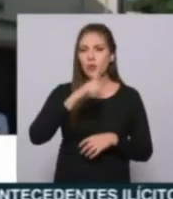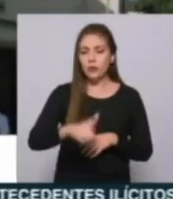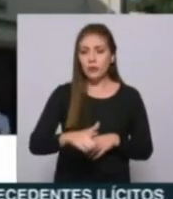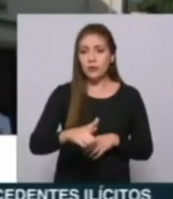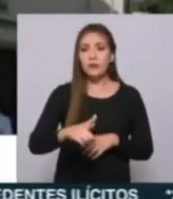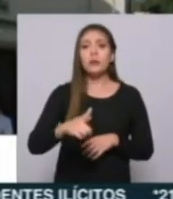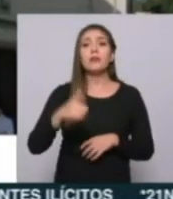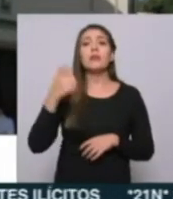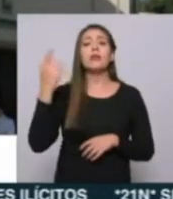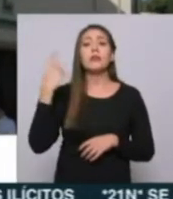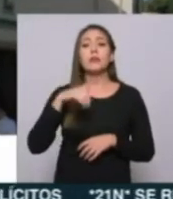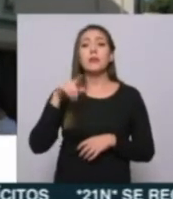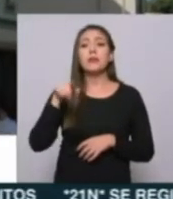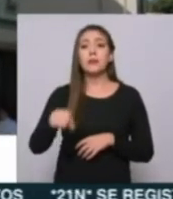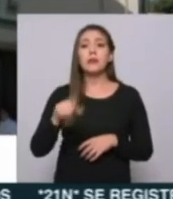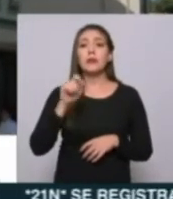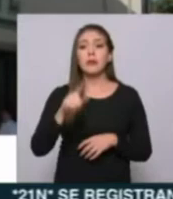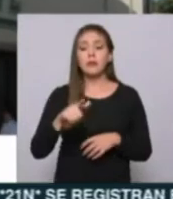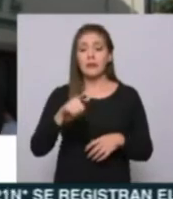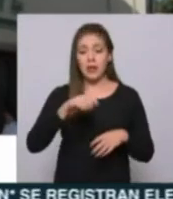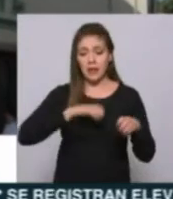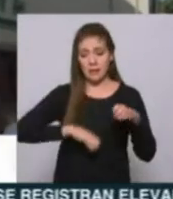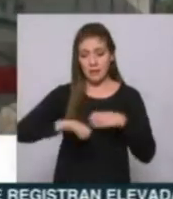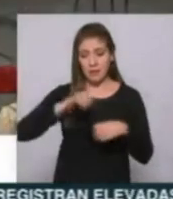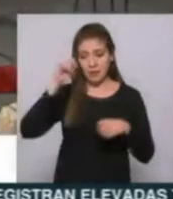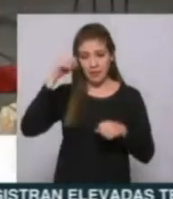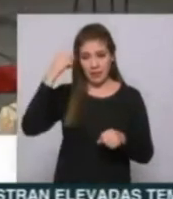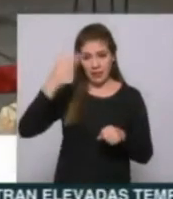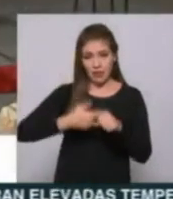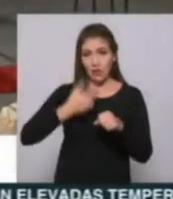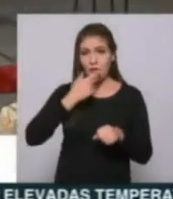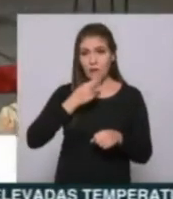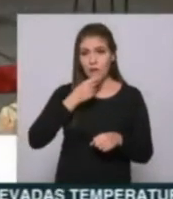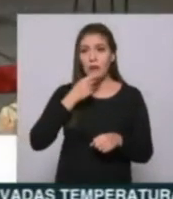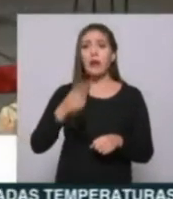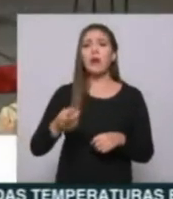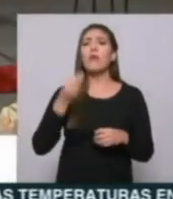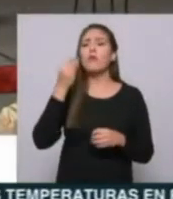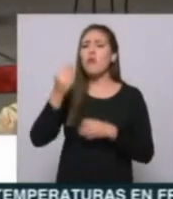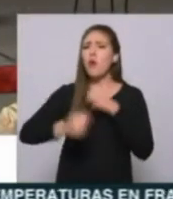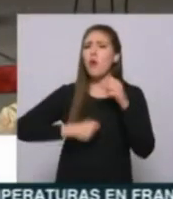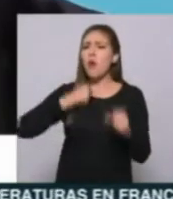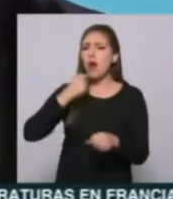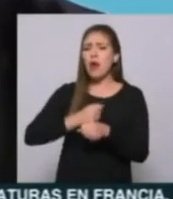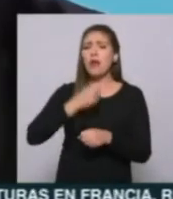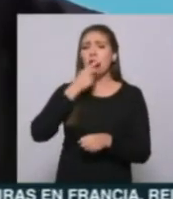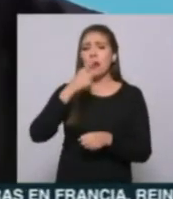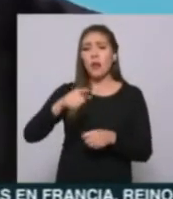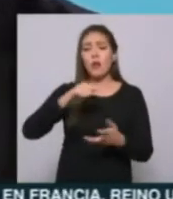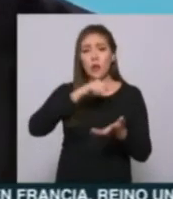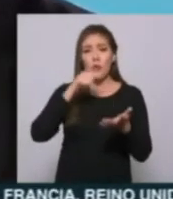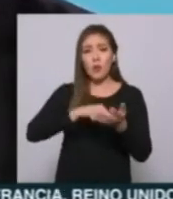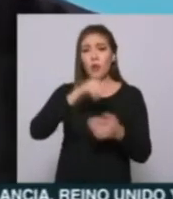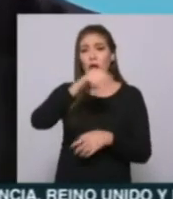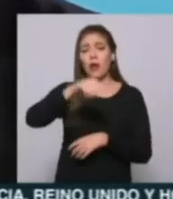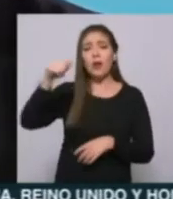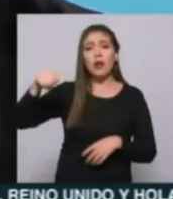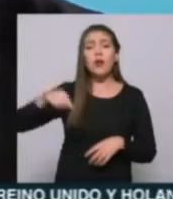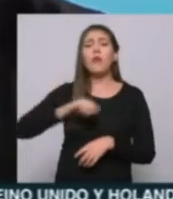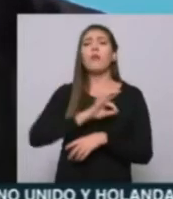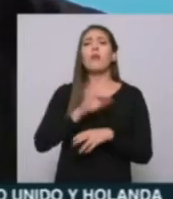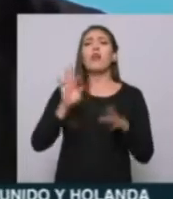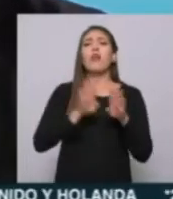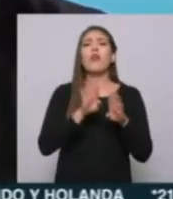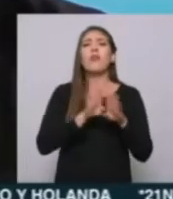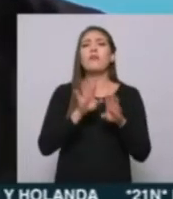de acuerdo al director de operaciones de la empresa productiva del Estado, desde hace varios años, toda esa infraestructura estaba en fase de franco